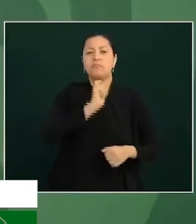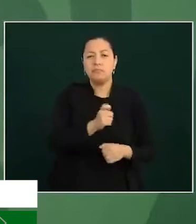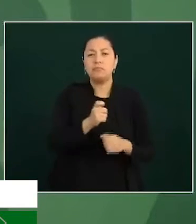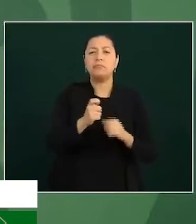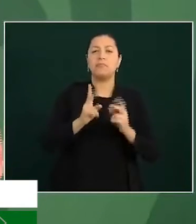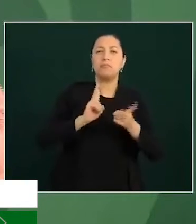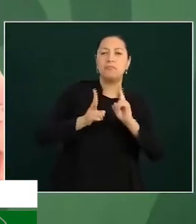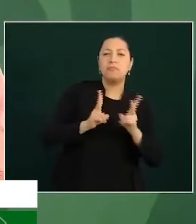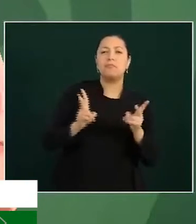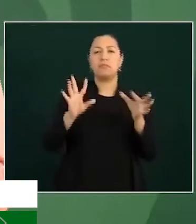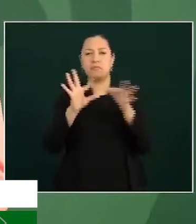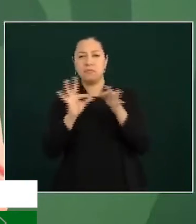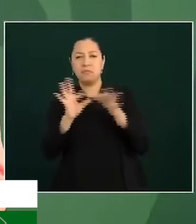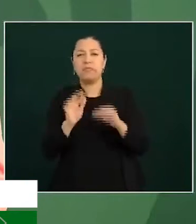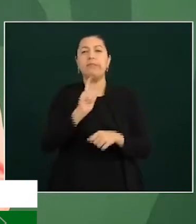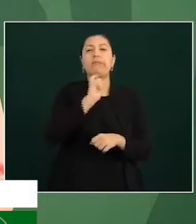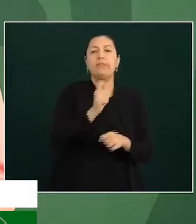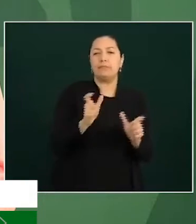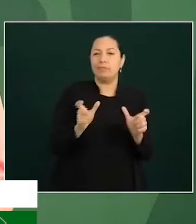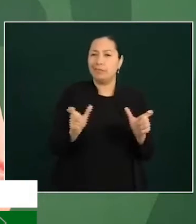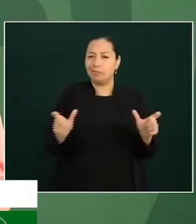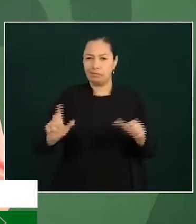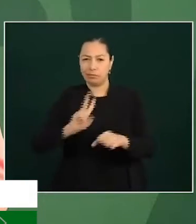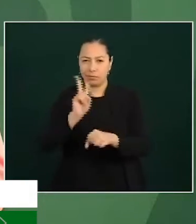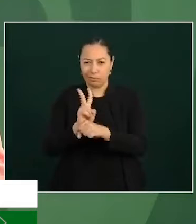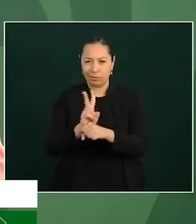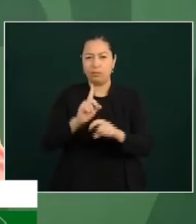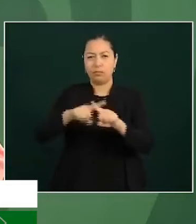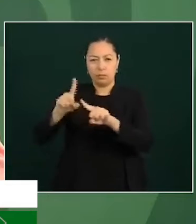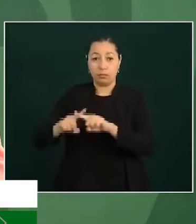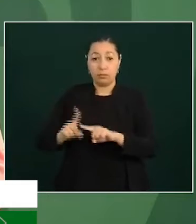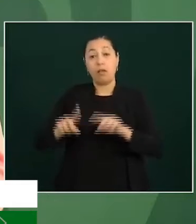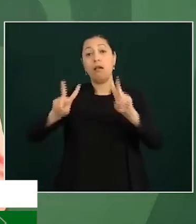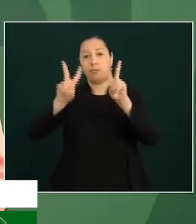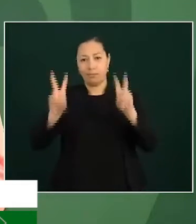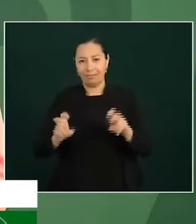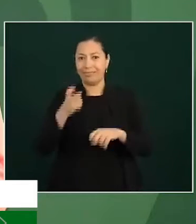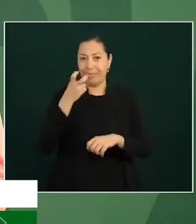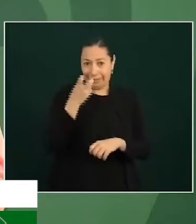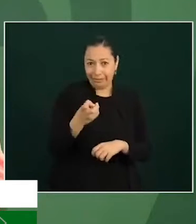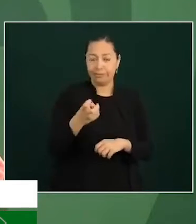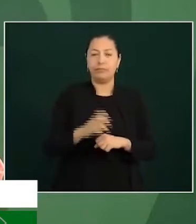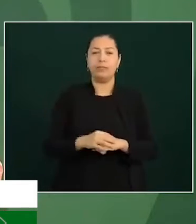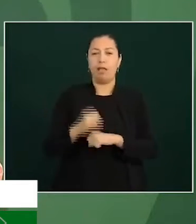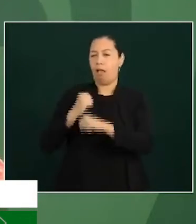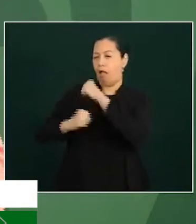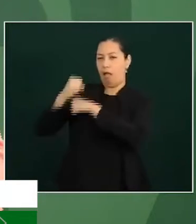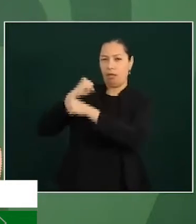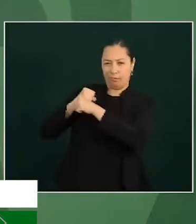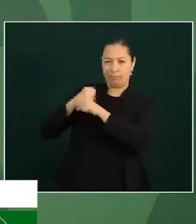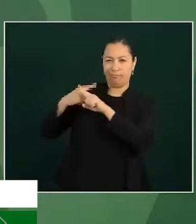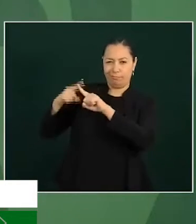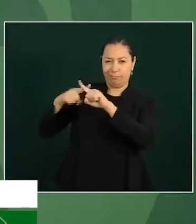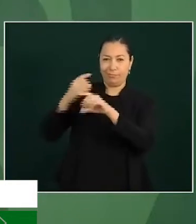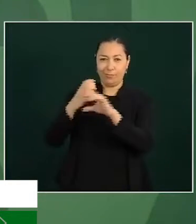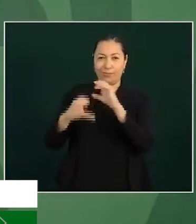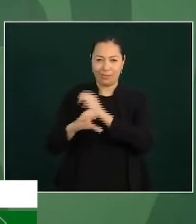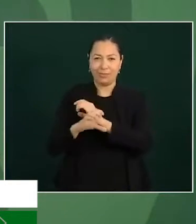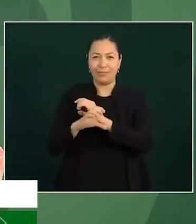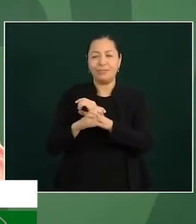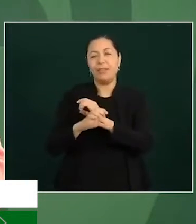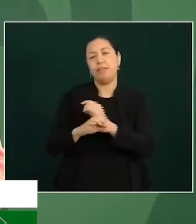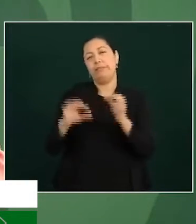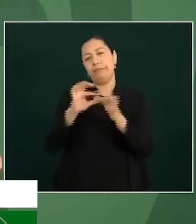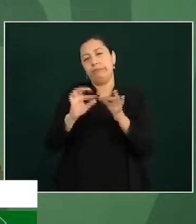y hay un avance sustancial muy importante. Hace unos años, de hecho, nos encontrábamos entre los estados con